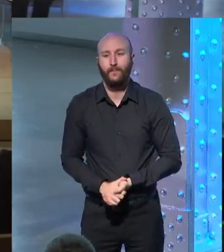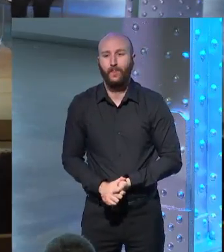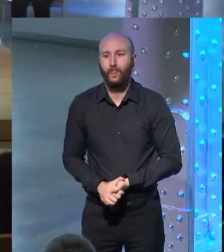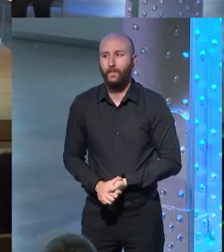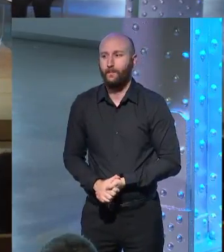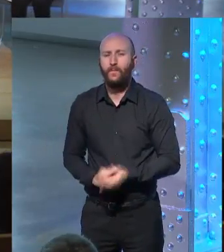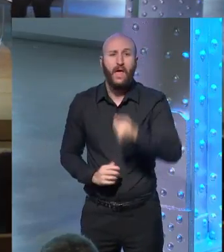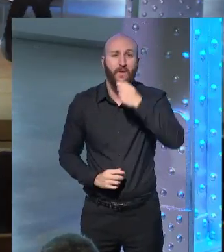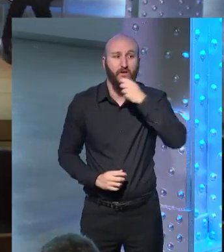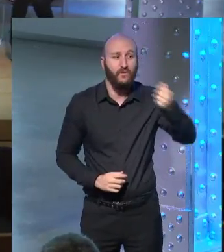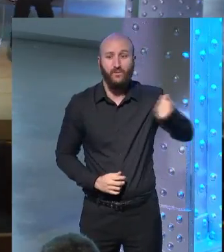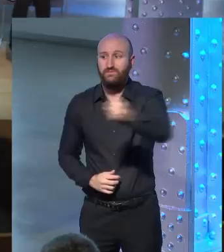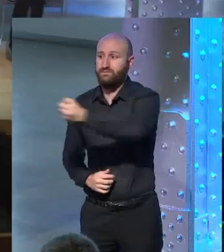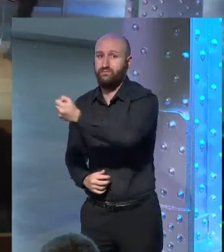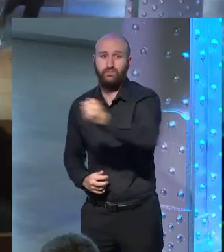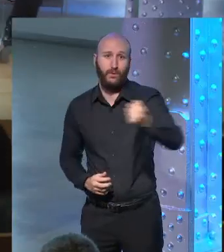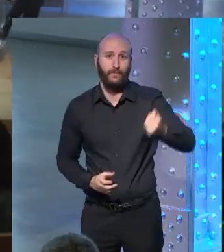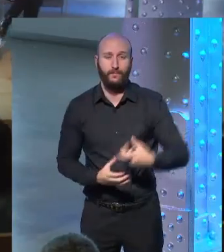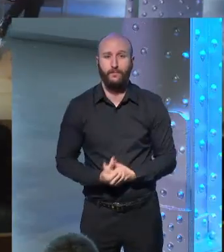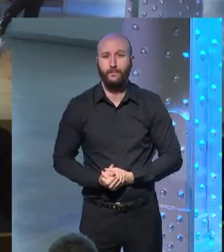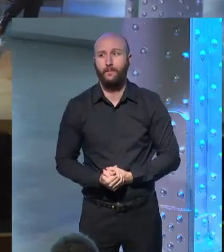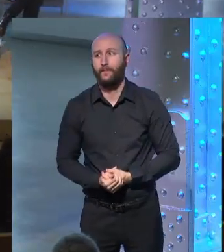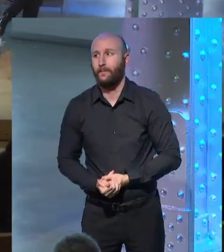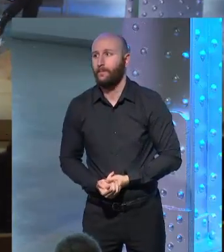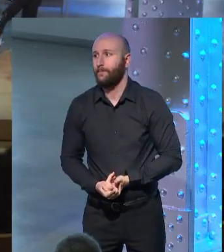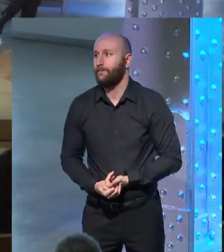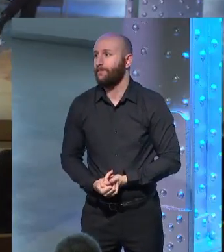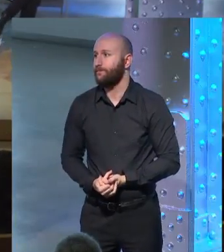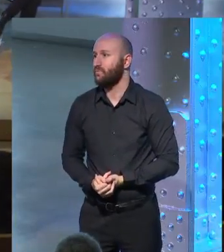El micrófono no sé cómo lo hacemos. Sí,